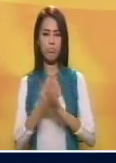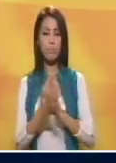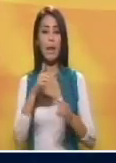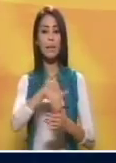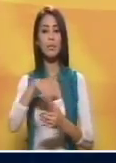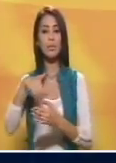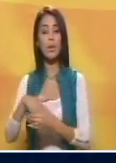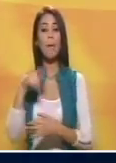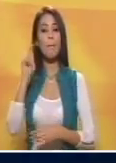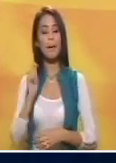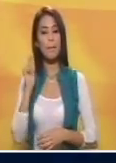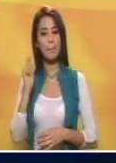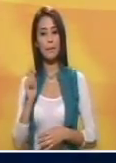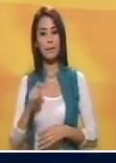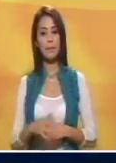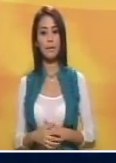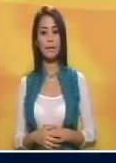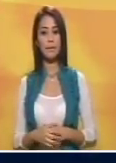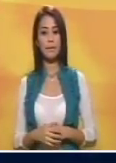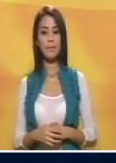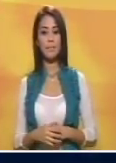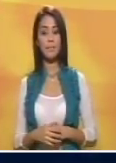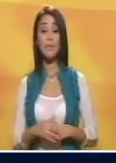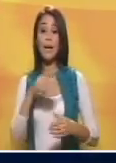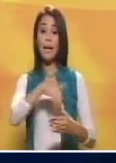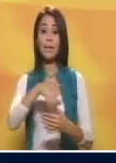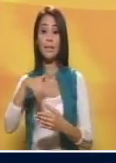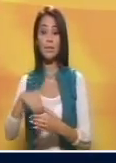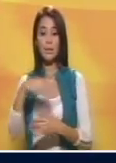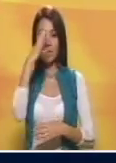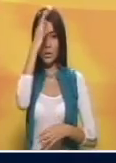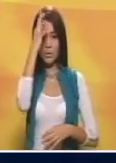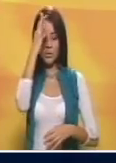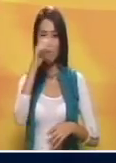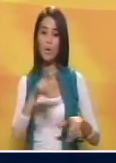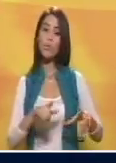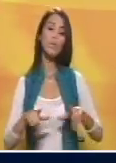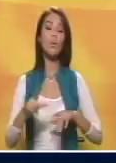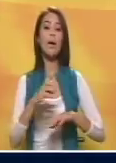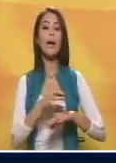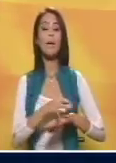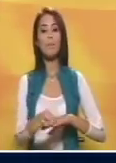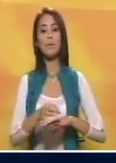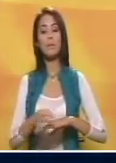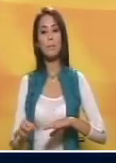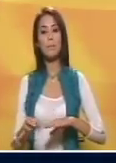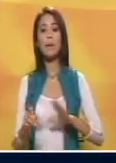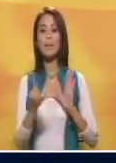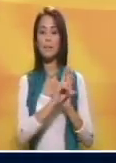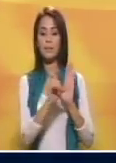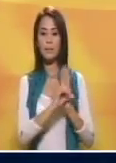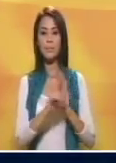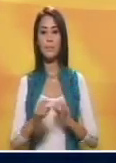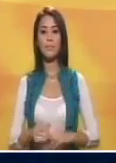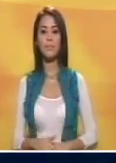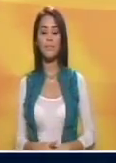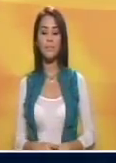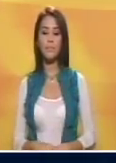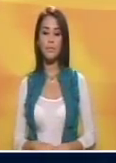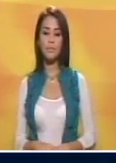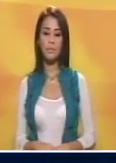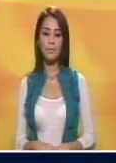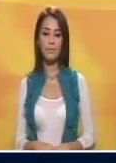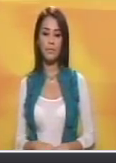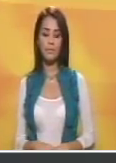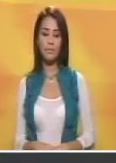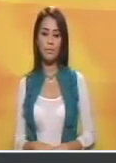las elecciones parlamentarias, elecciones de consejos regionales, legislativos regionales y consejos municipales.